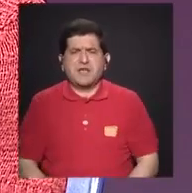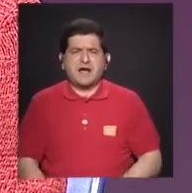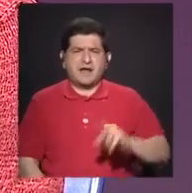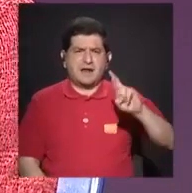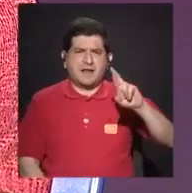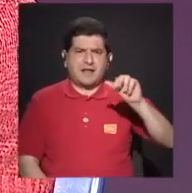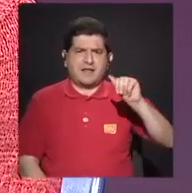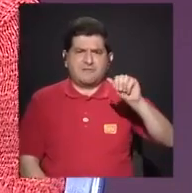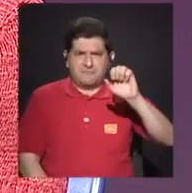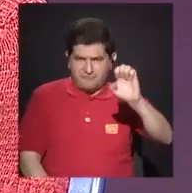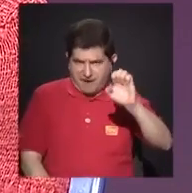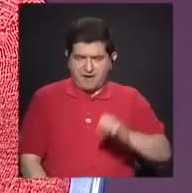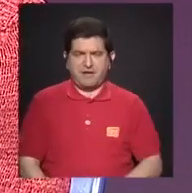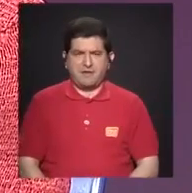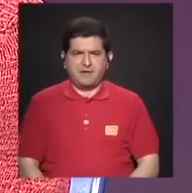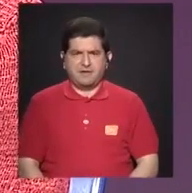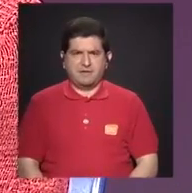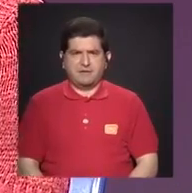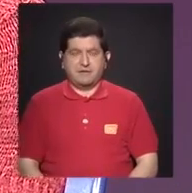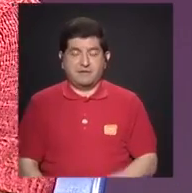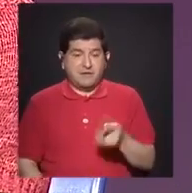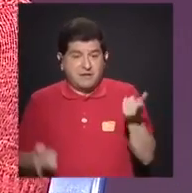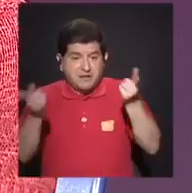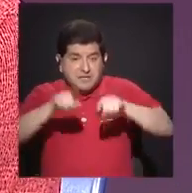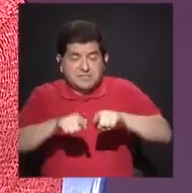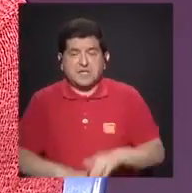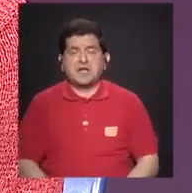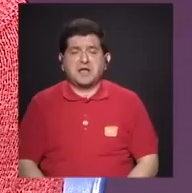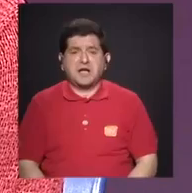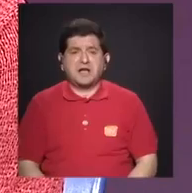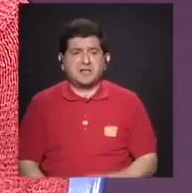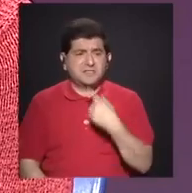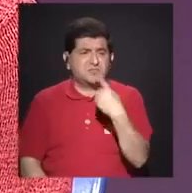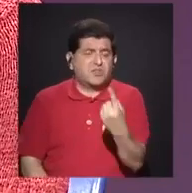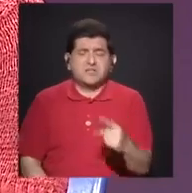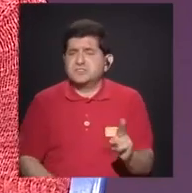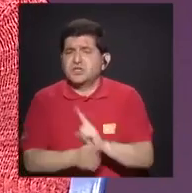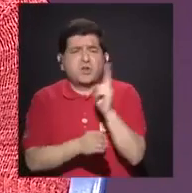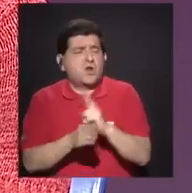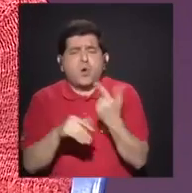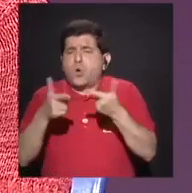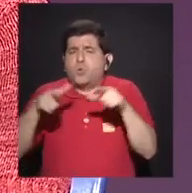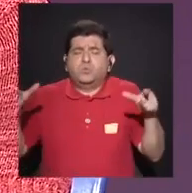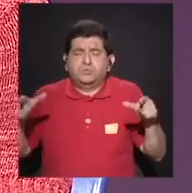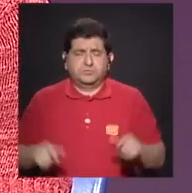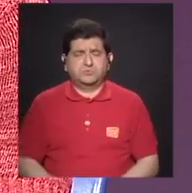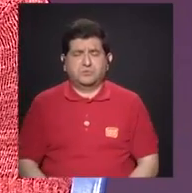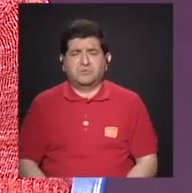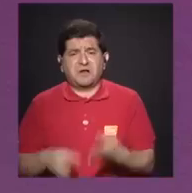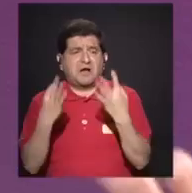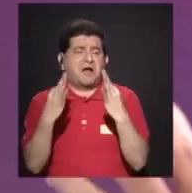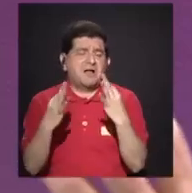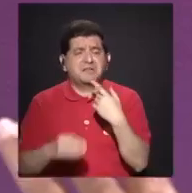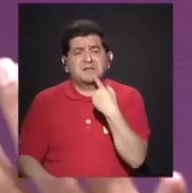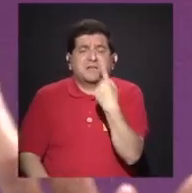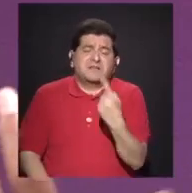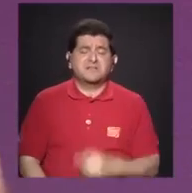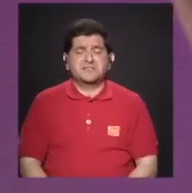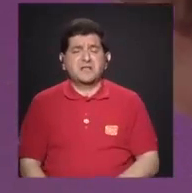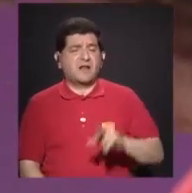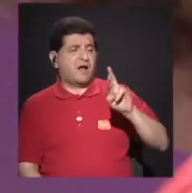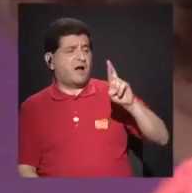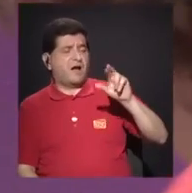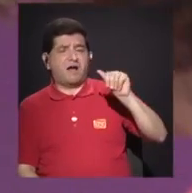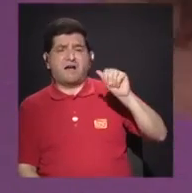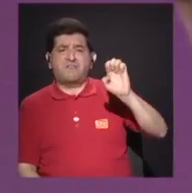de la Lengua Española para burlarse de ese uso del lenguaje, argumentando que es la Real